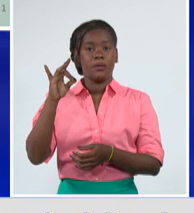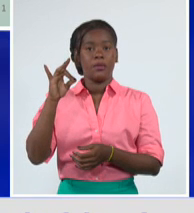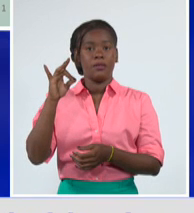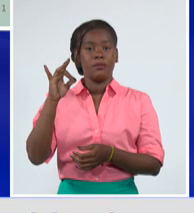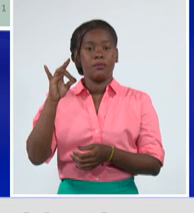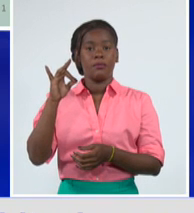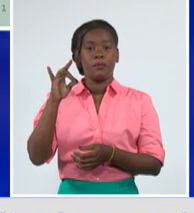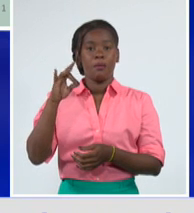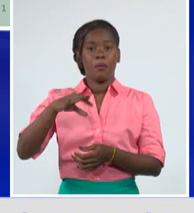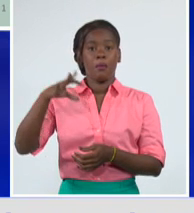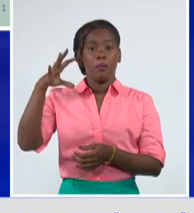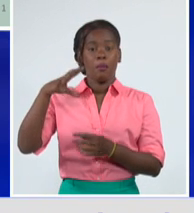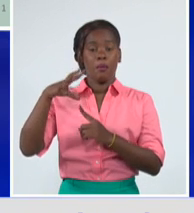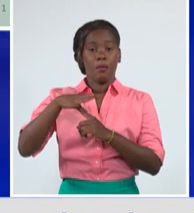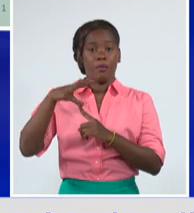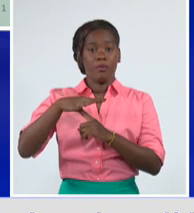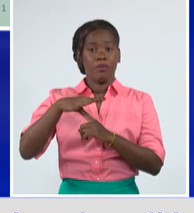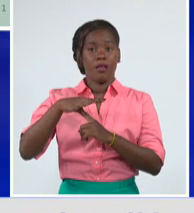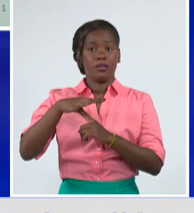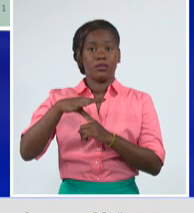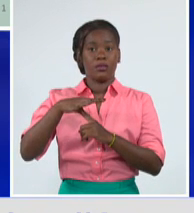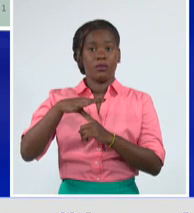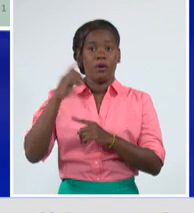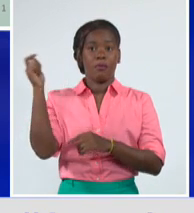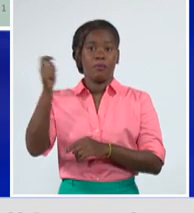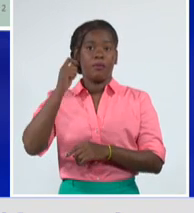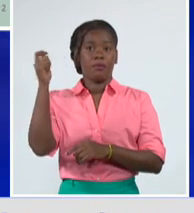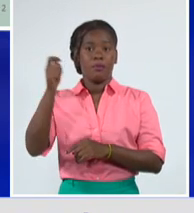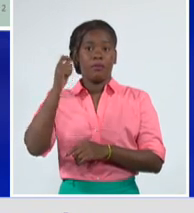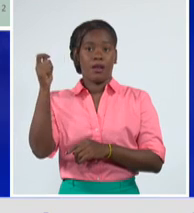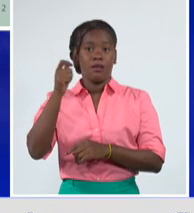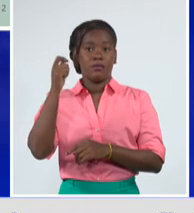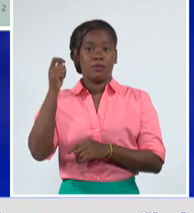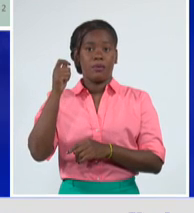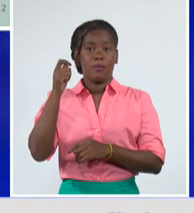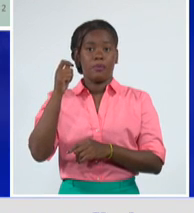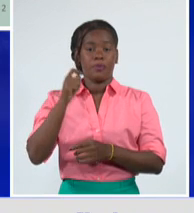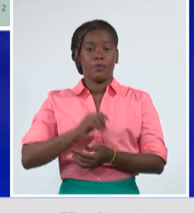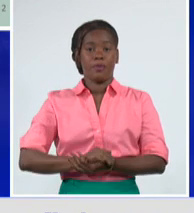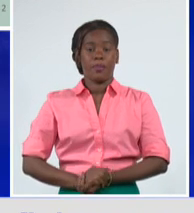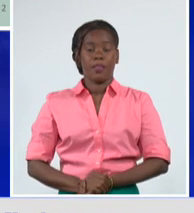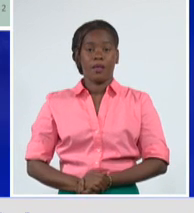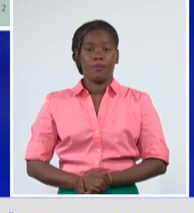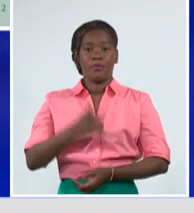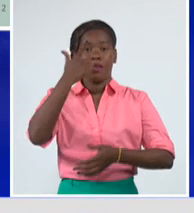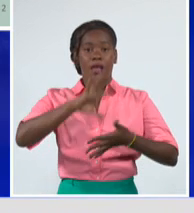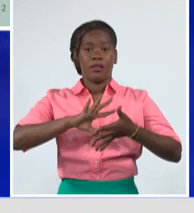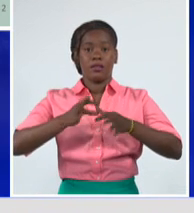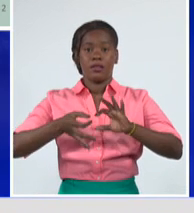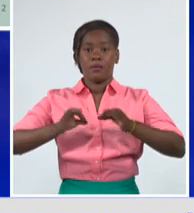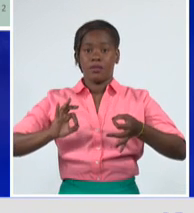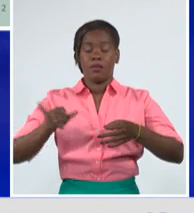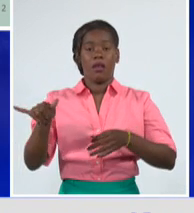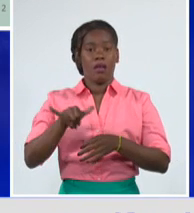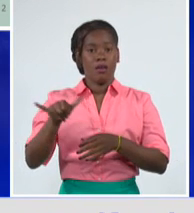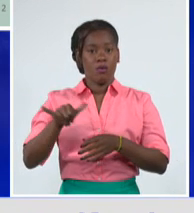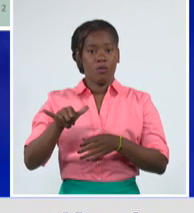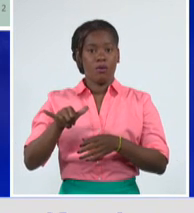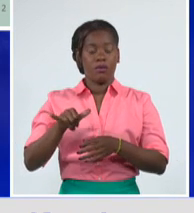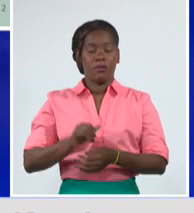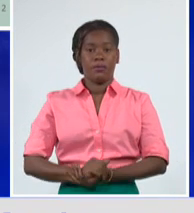Viñales 5 pacientes autóctonos, en Mantua 3. Artemisa, igual que Pinar, incrementa el número de